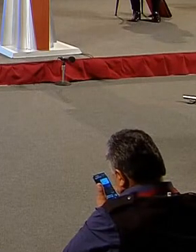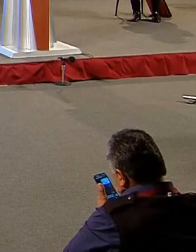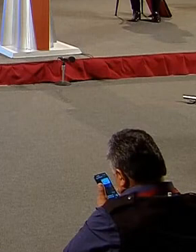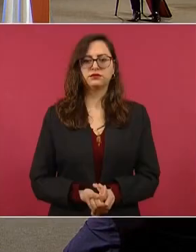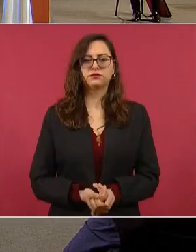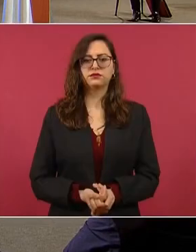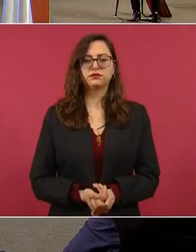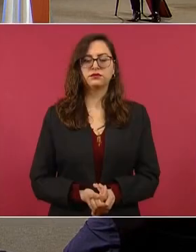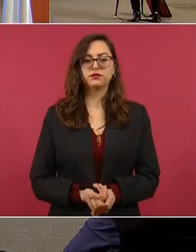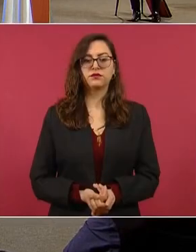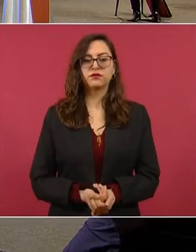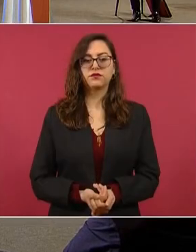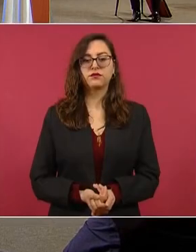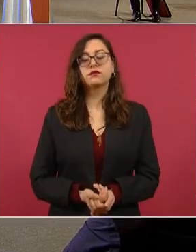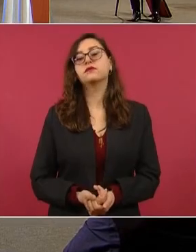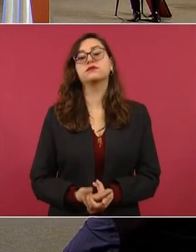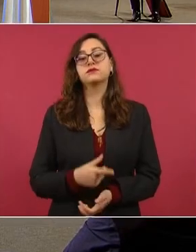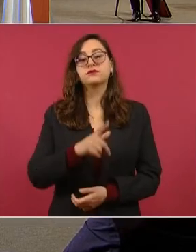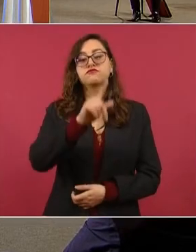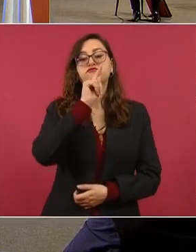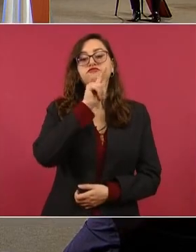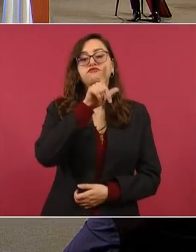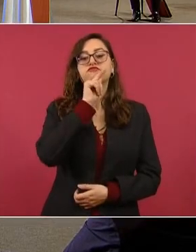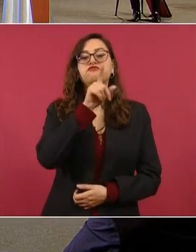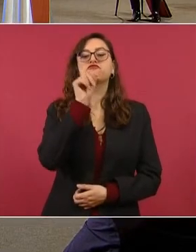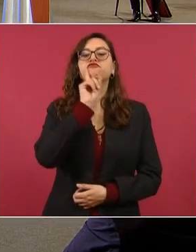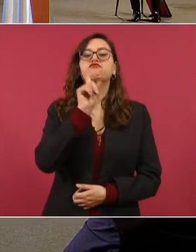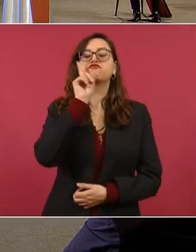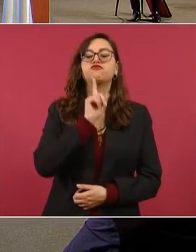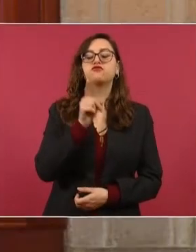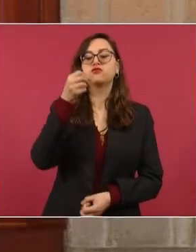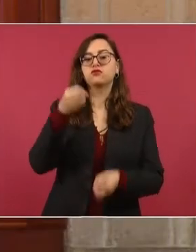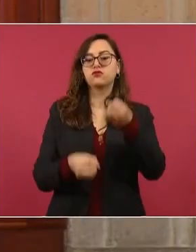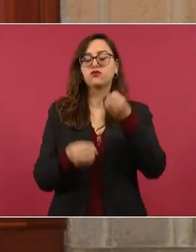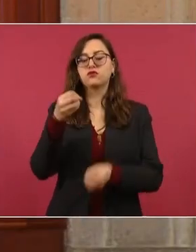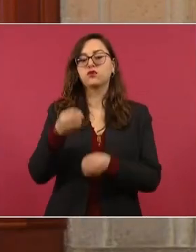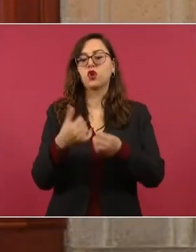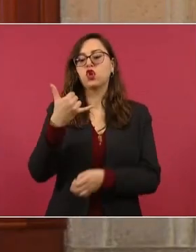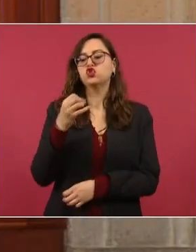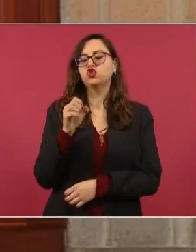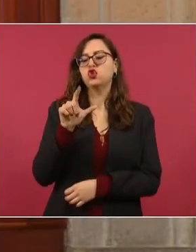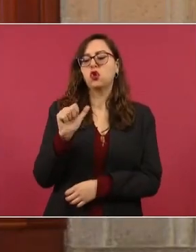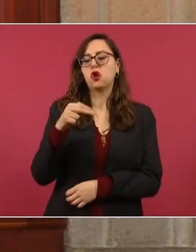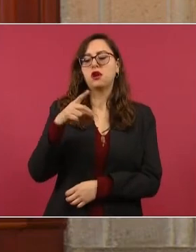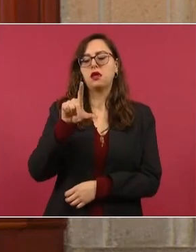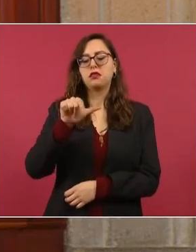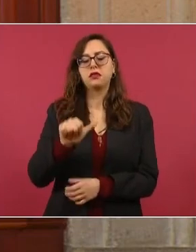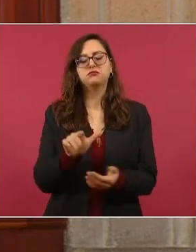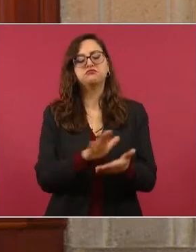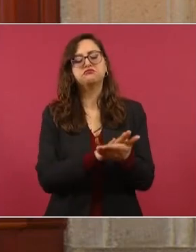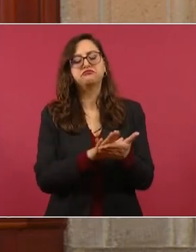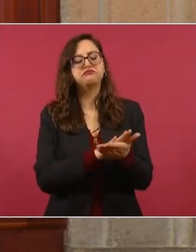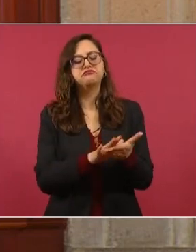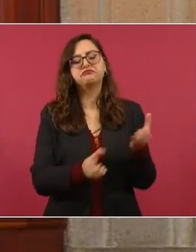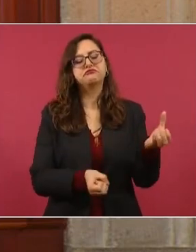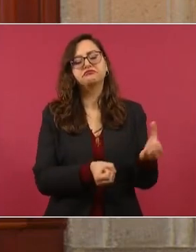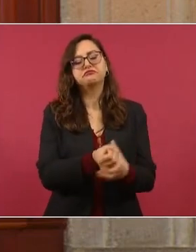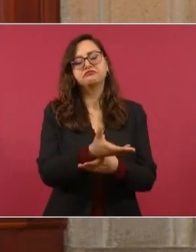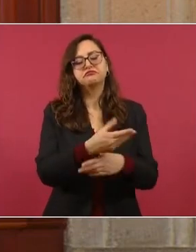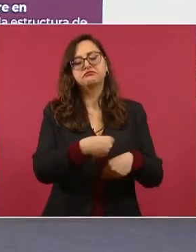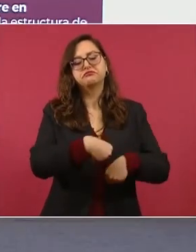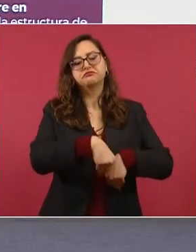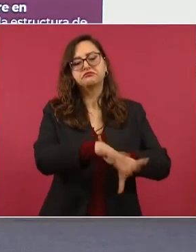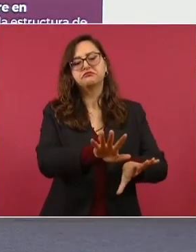La juez primera de distrito en Jalisco, Yolanda Cecilia Chávez Montelongo, lo absolvió por considerar que no había pruebas sólidas